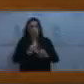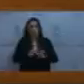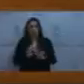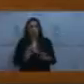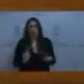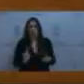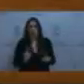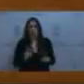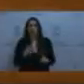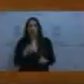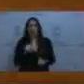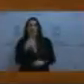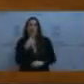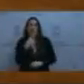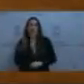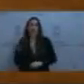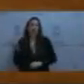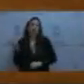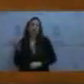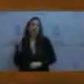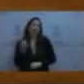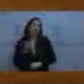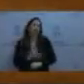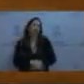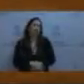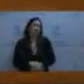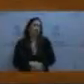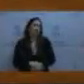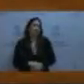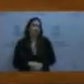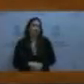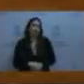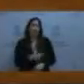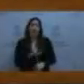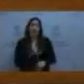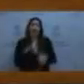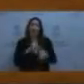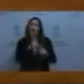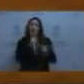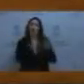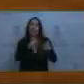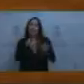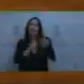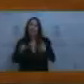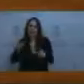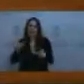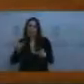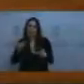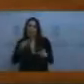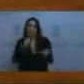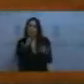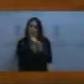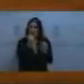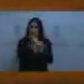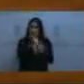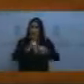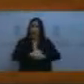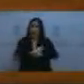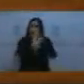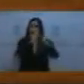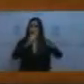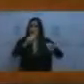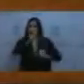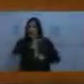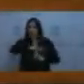Le diría tantas cosas y, por supuesto, en cuanto a la población y el empleo y el asentamiento en la zona